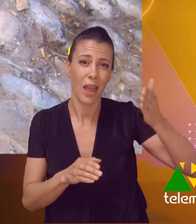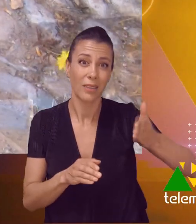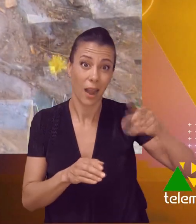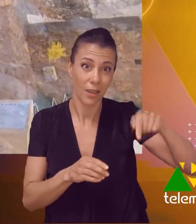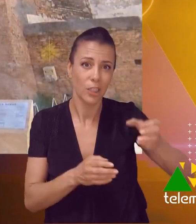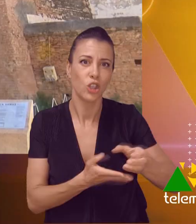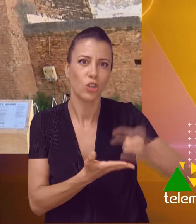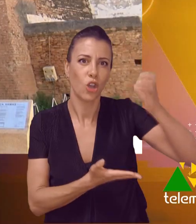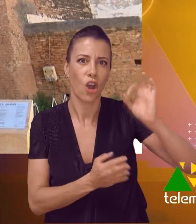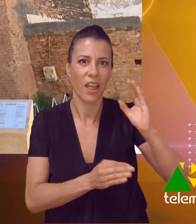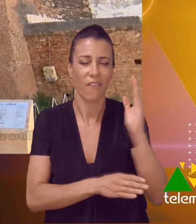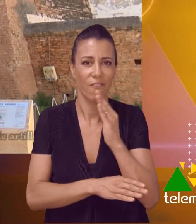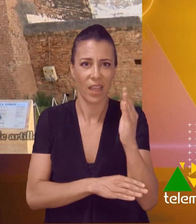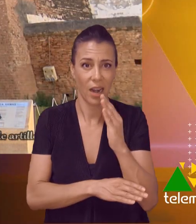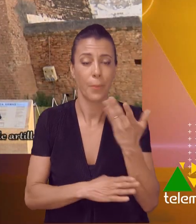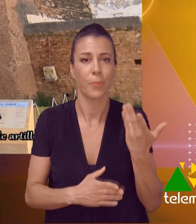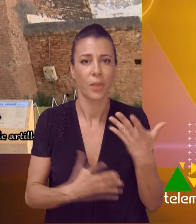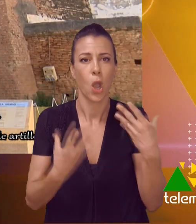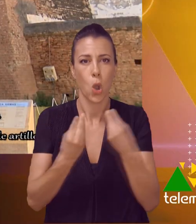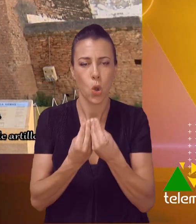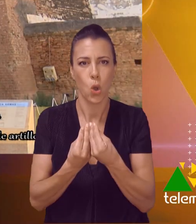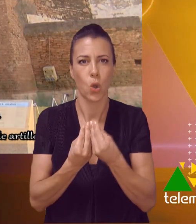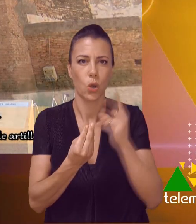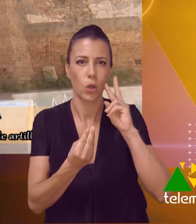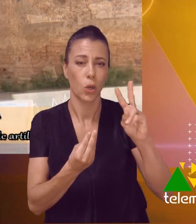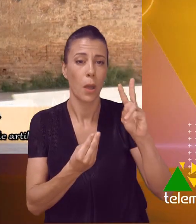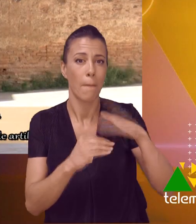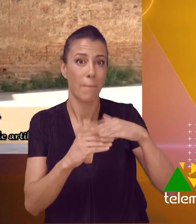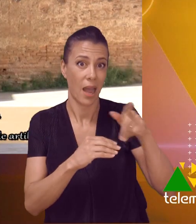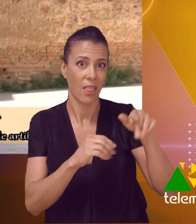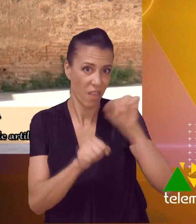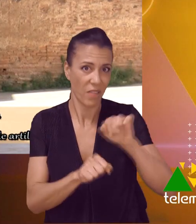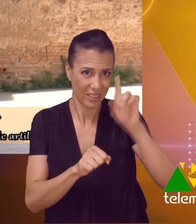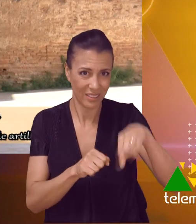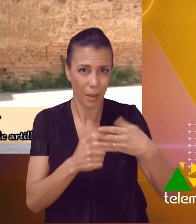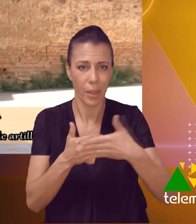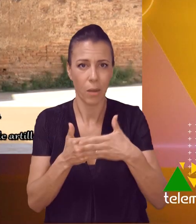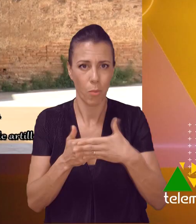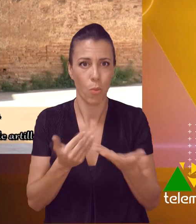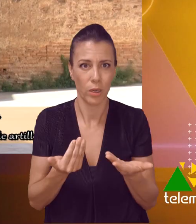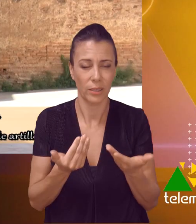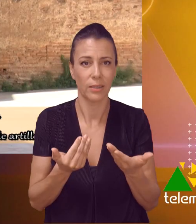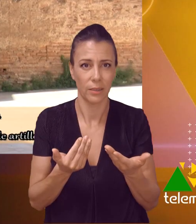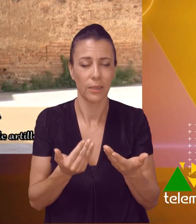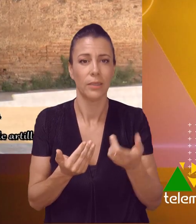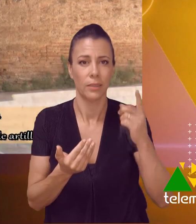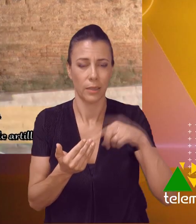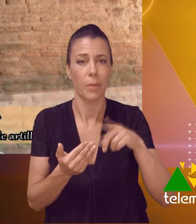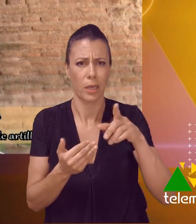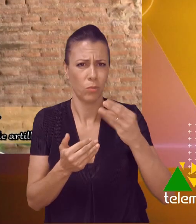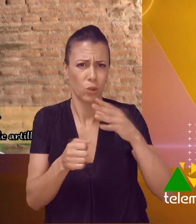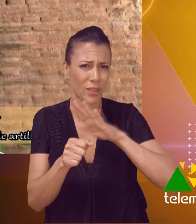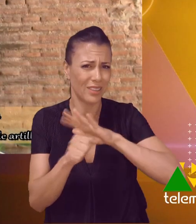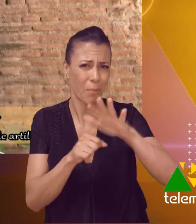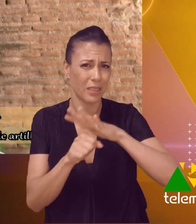Vela. La Torre de la Vela con sus troneras que defendían la puerta, estaban situadas, hay una tronera y hay otra que está tapada.